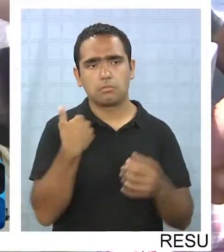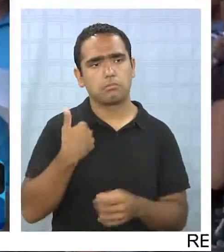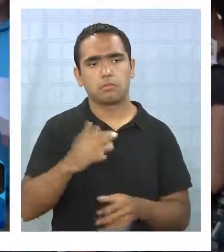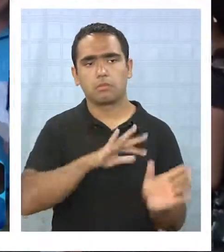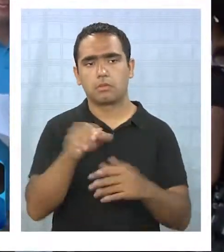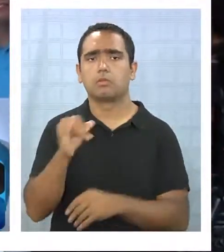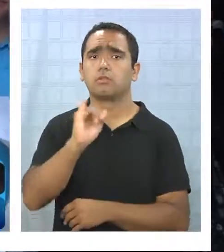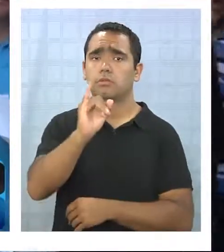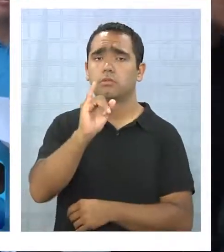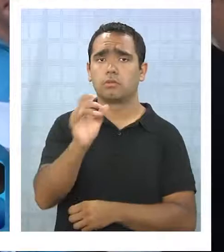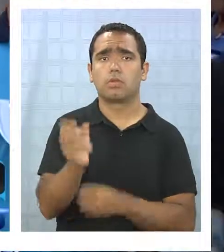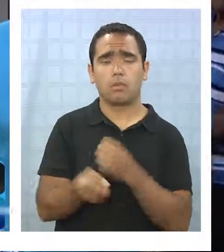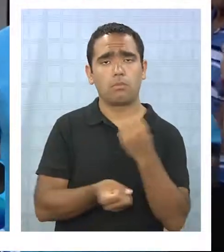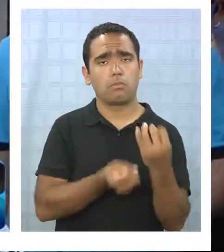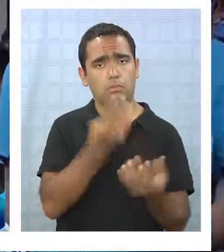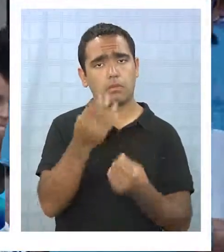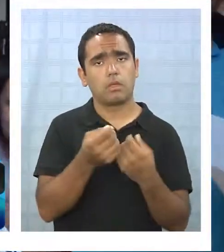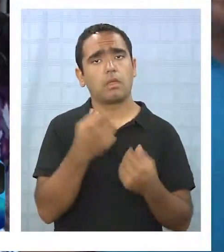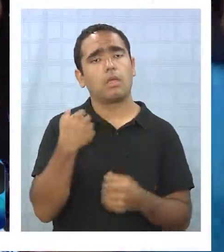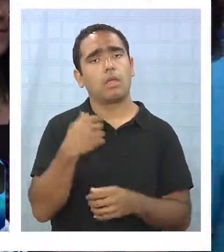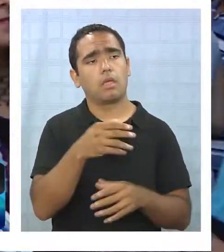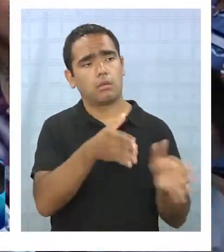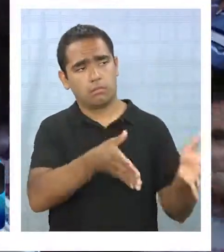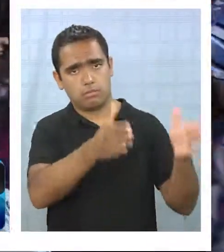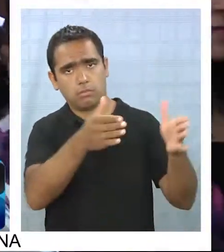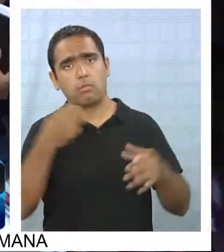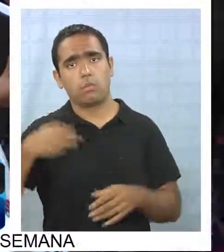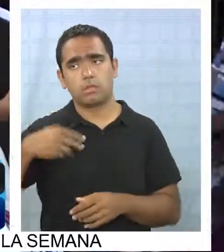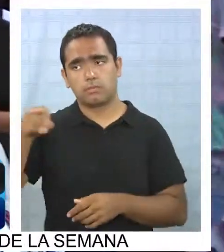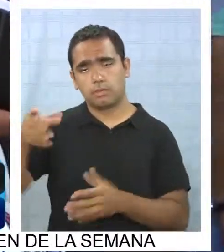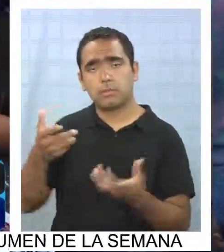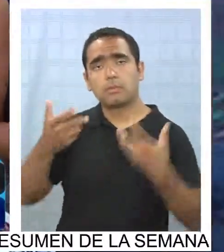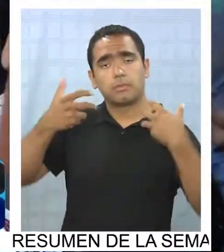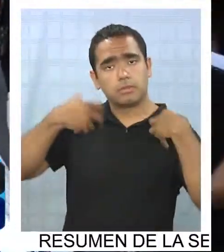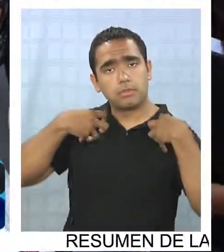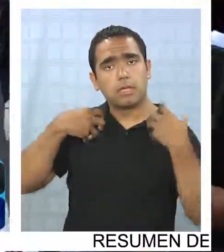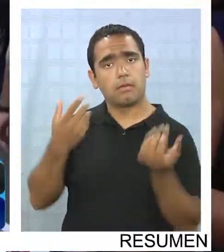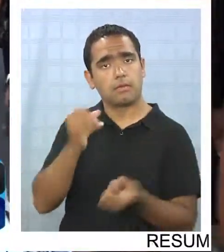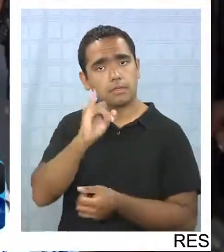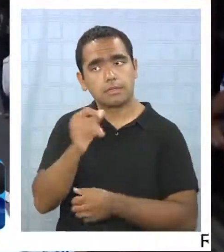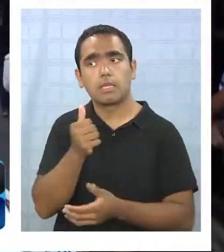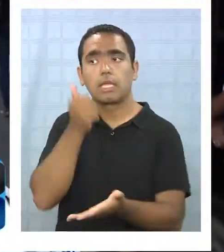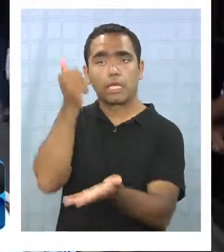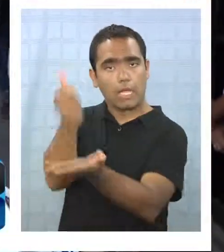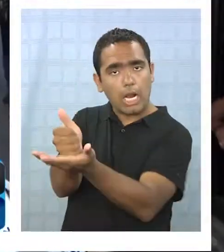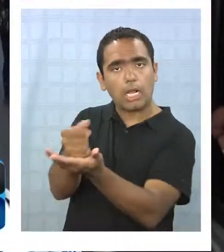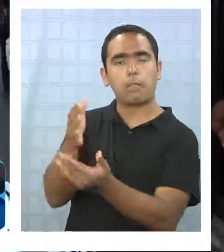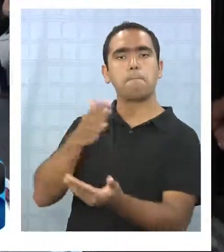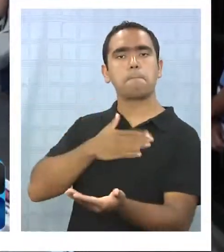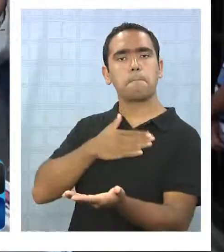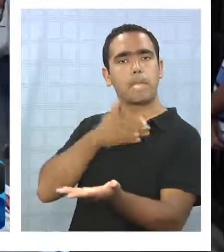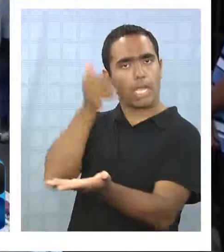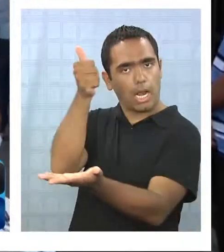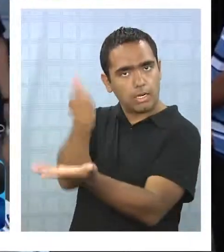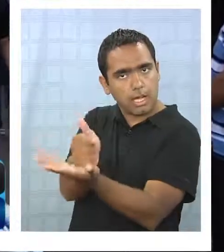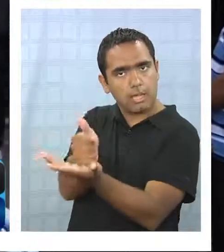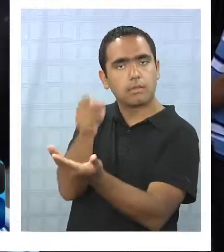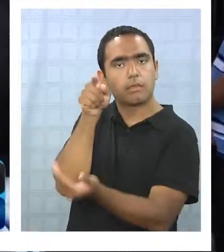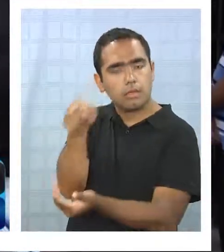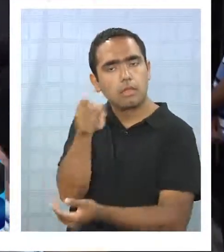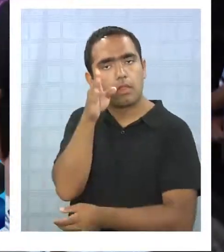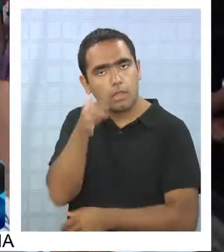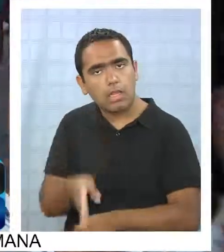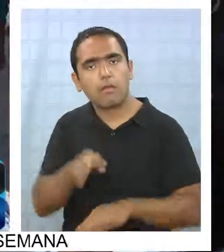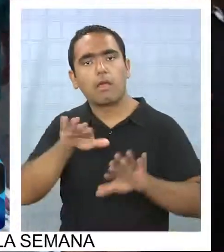sí. No, está bien que siga en las manos de la municipalidad, solamente que pienso que el alcalde, mi alcalde,